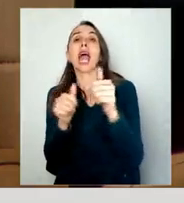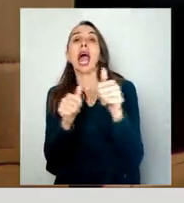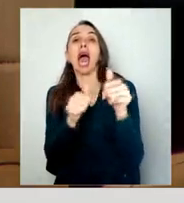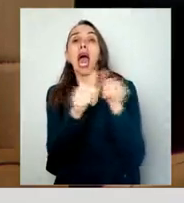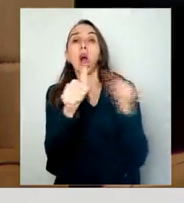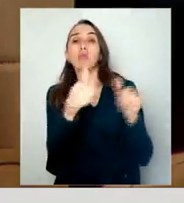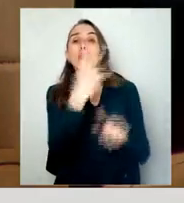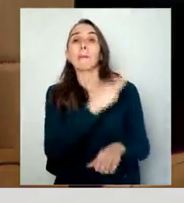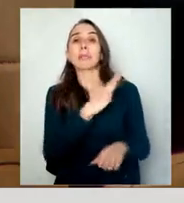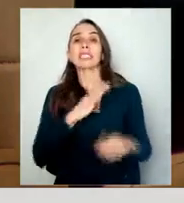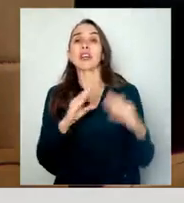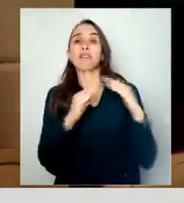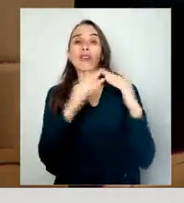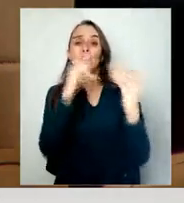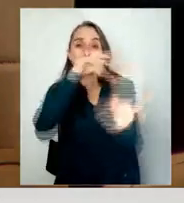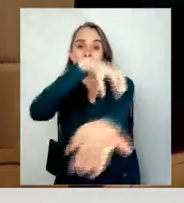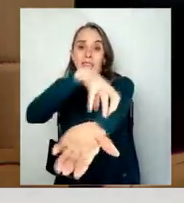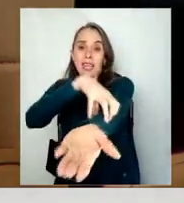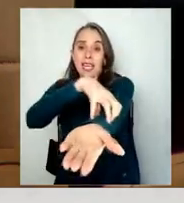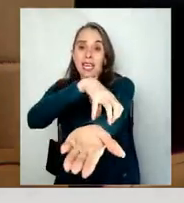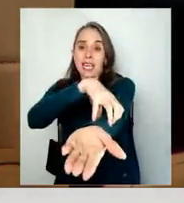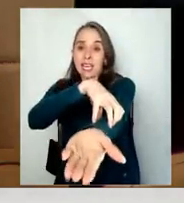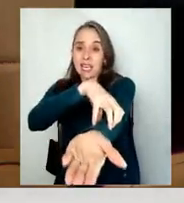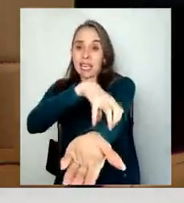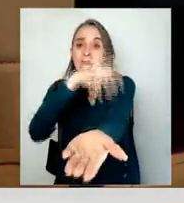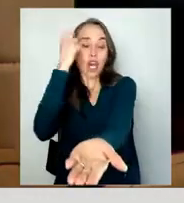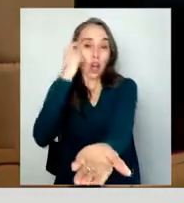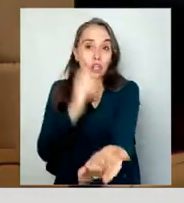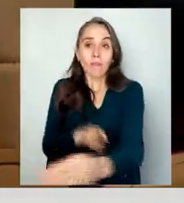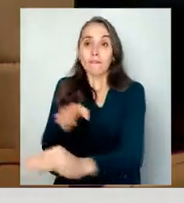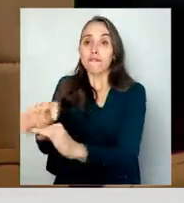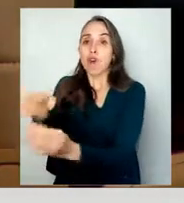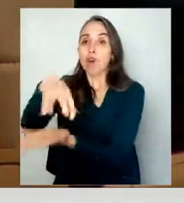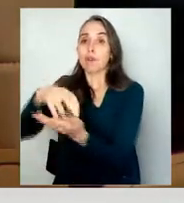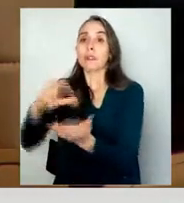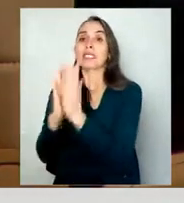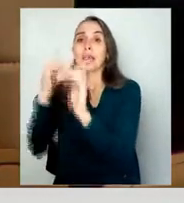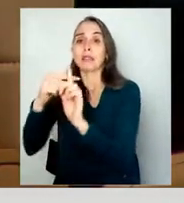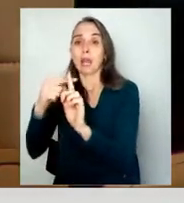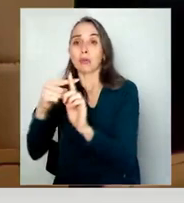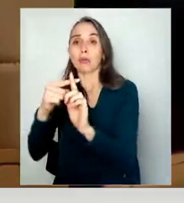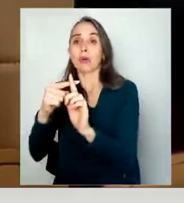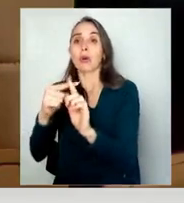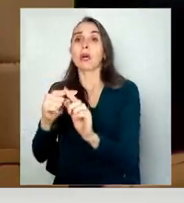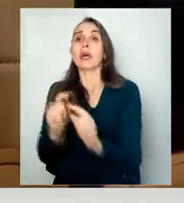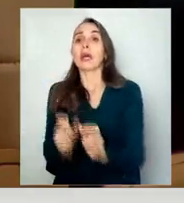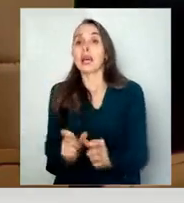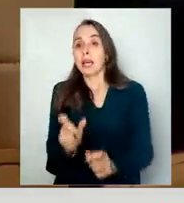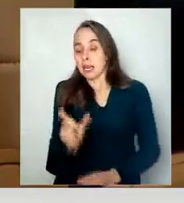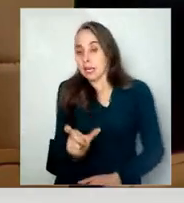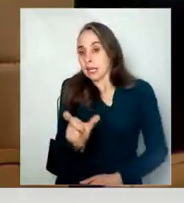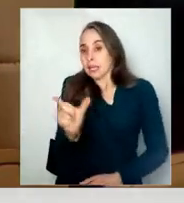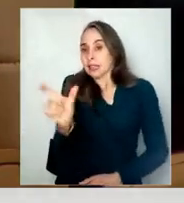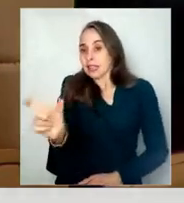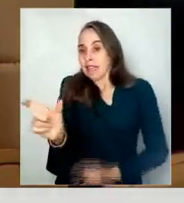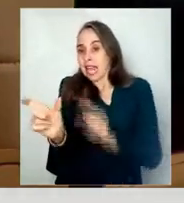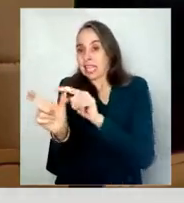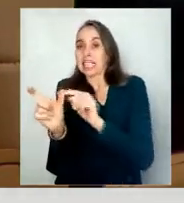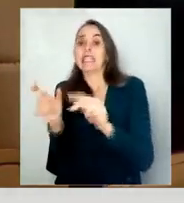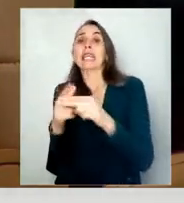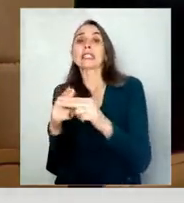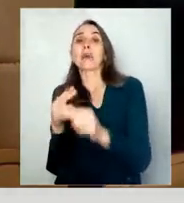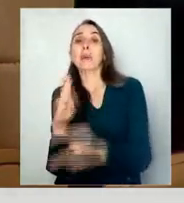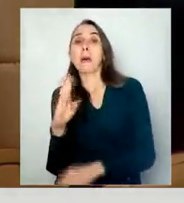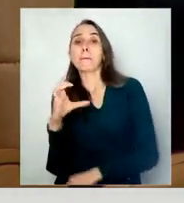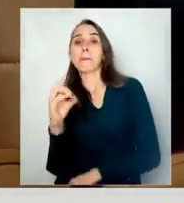estuvieron en la comuna Santa Cruz y se hicieron la entrega de las primeras tarjetas del banco de materiales para las viviendas afectadas por